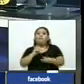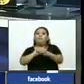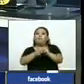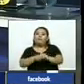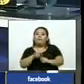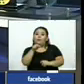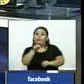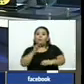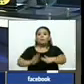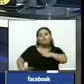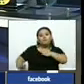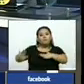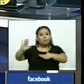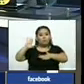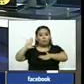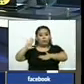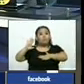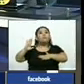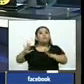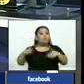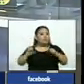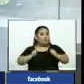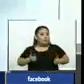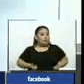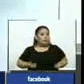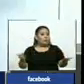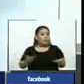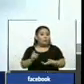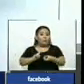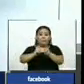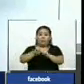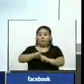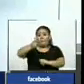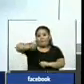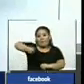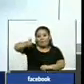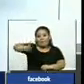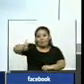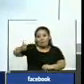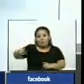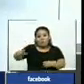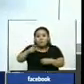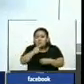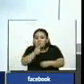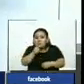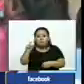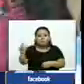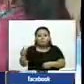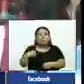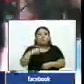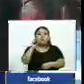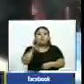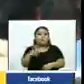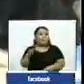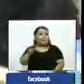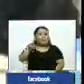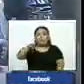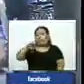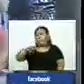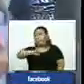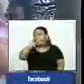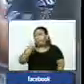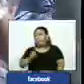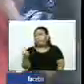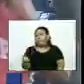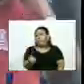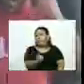Es el compromiso que el gobierno busca cumplir para mejorar el sistema previsional, que por hoy solo cubre el 30% de la